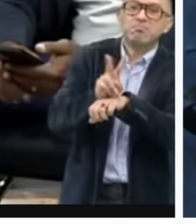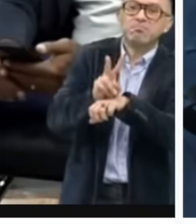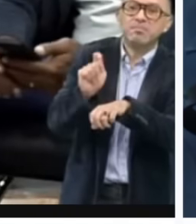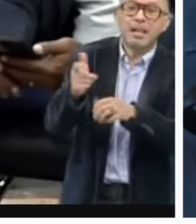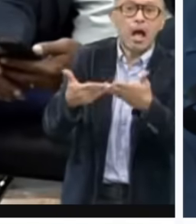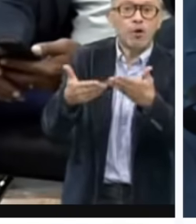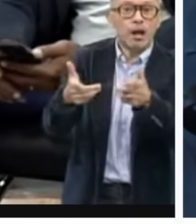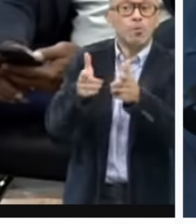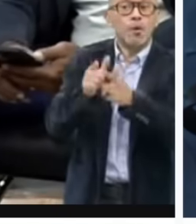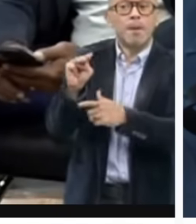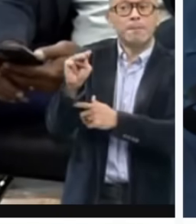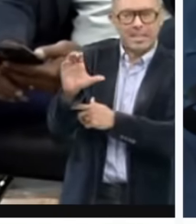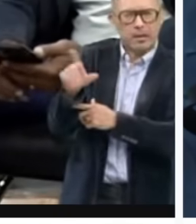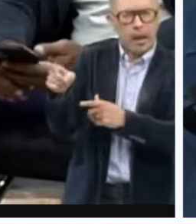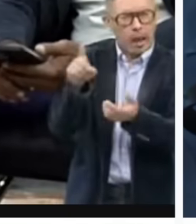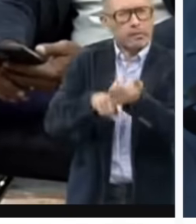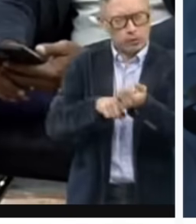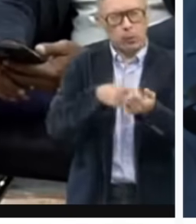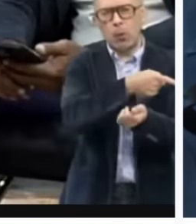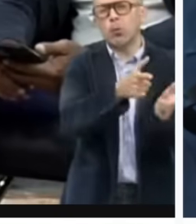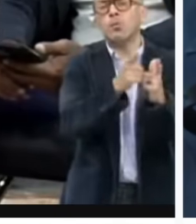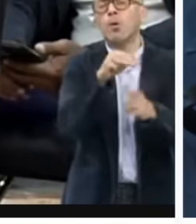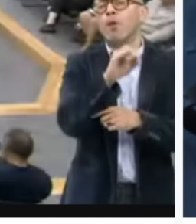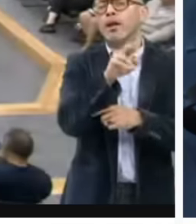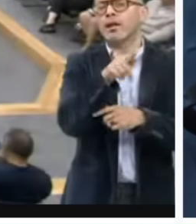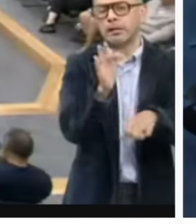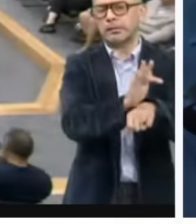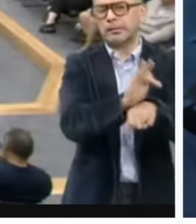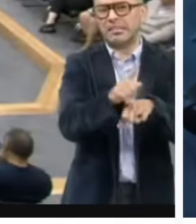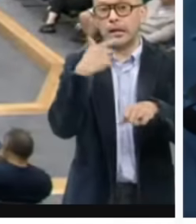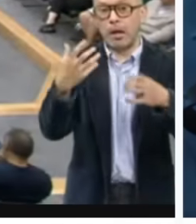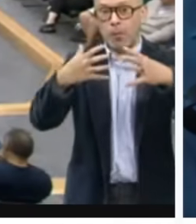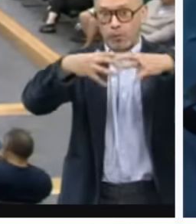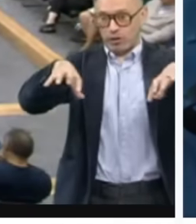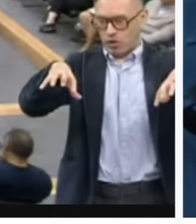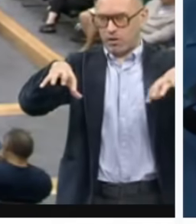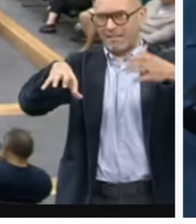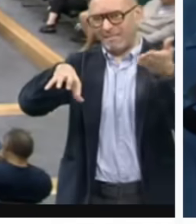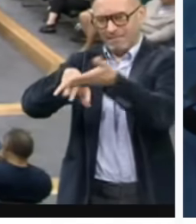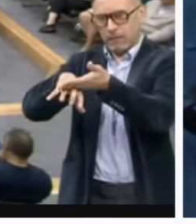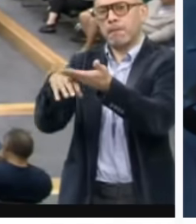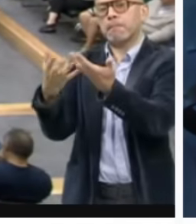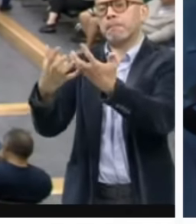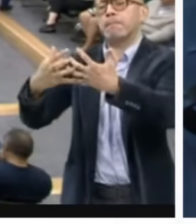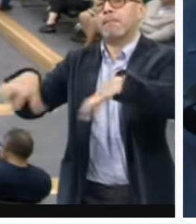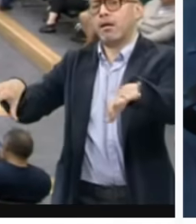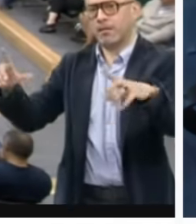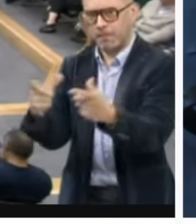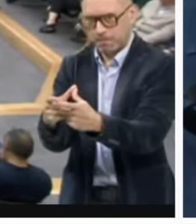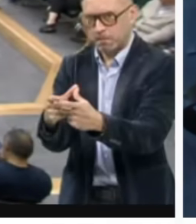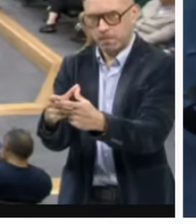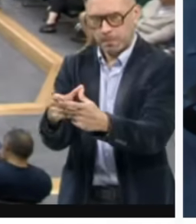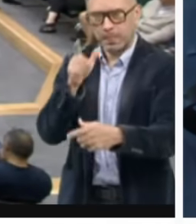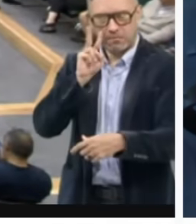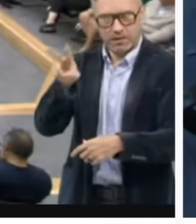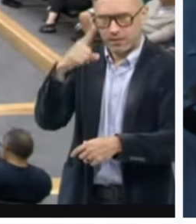de Morena para dividir la oposición. Es cuanto, Presidenta. Muchas gracias. Muchas gracias, señor representante. ¿Alguien más en segunda ronda? Adelante, consejero Jorge